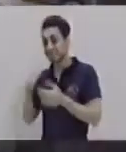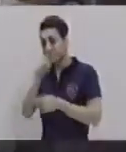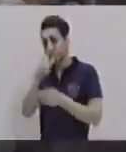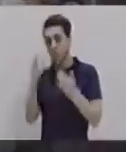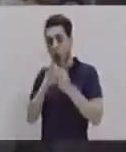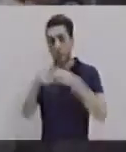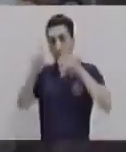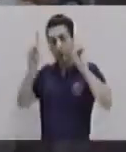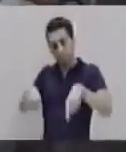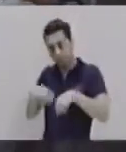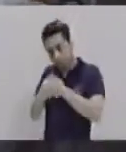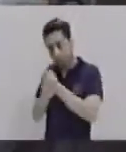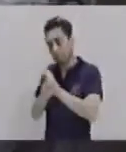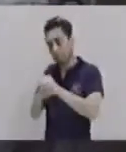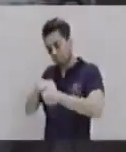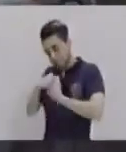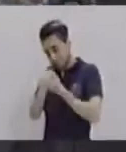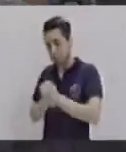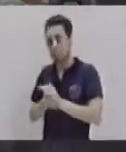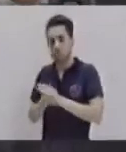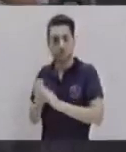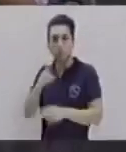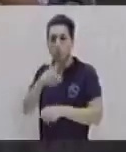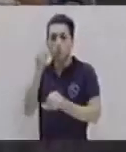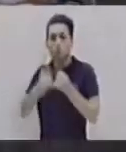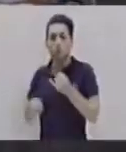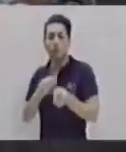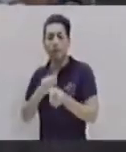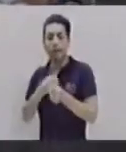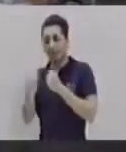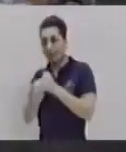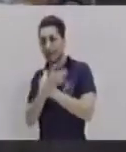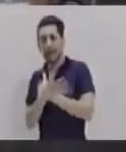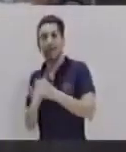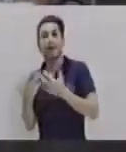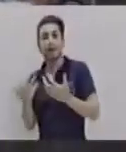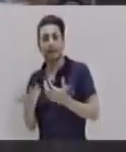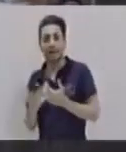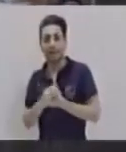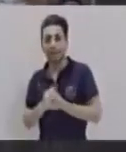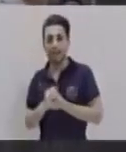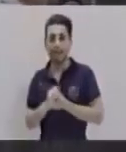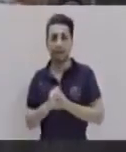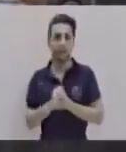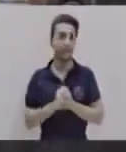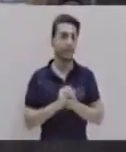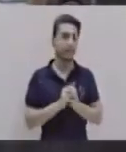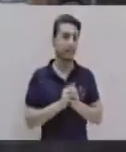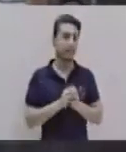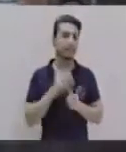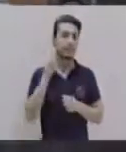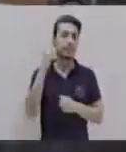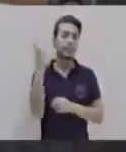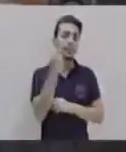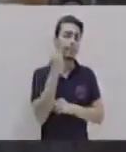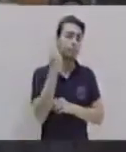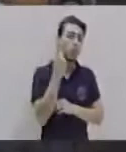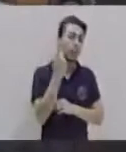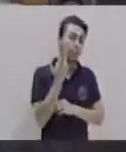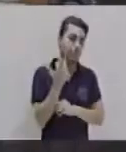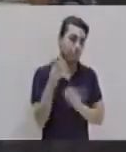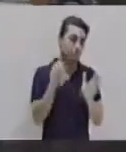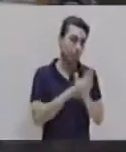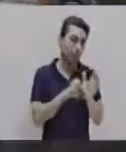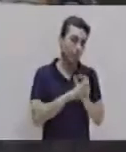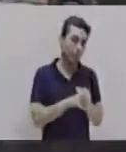casa, recuerden lavarse las manos constantemente. Licenciada, ¿alguna última recomendación que usted le quiera a las personas que Realmente están en es casa? tan importante,